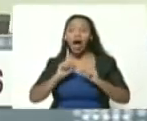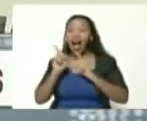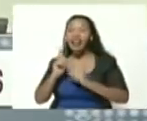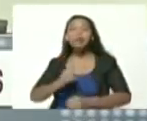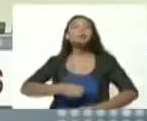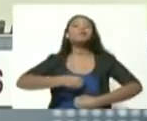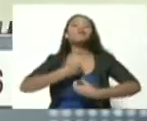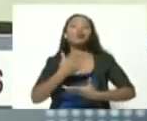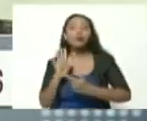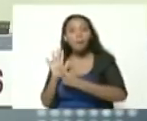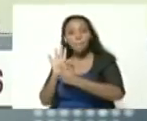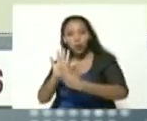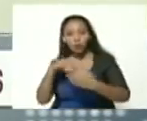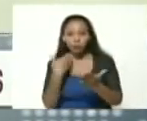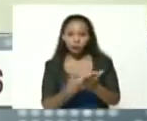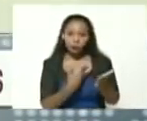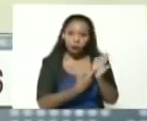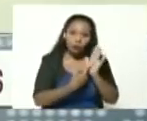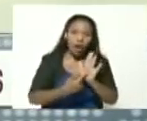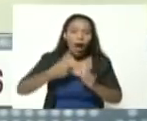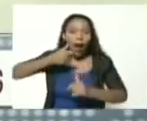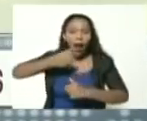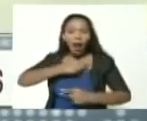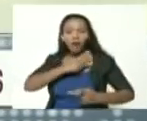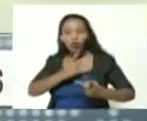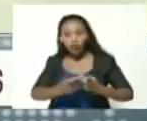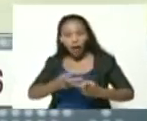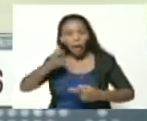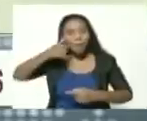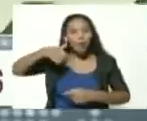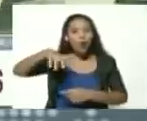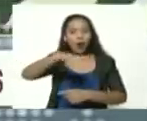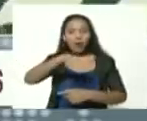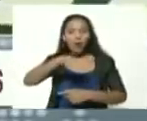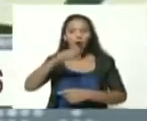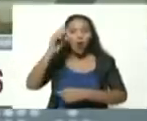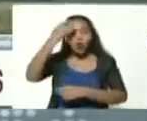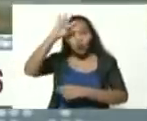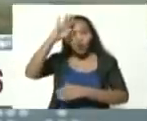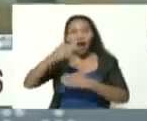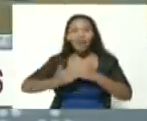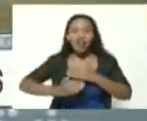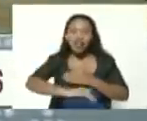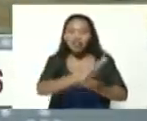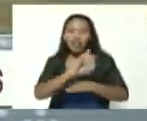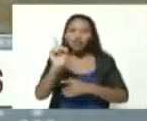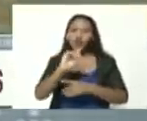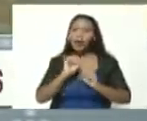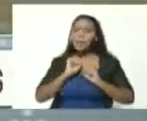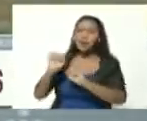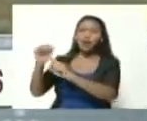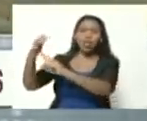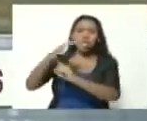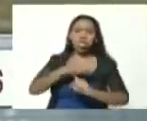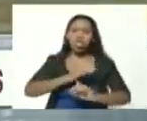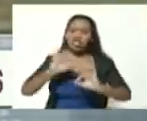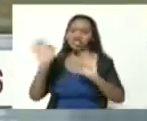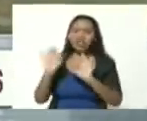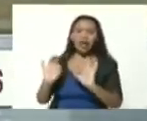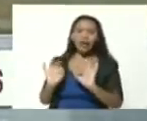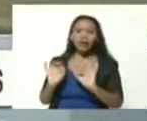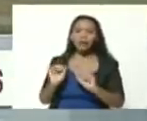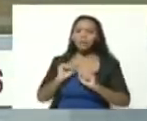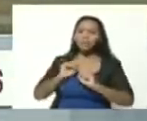expresado la voluntad del pueblo de Cuba de avanzar, de nunca dejarse amilanar, de nunca